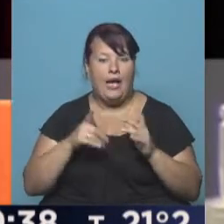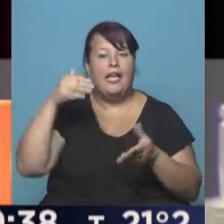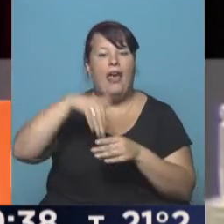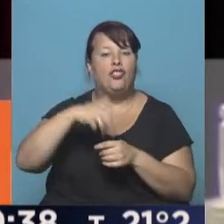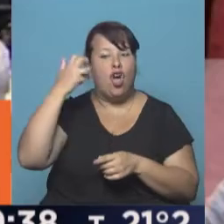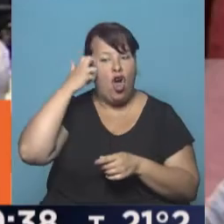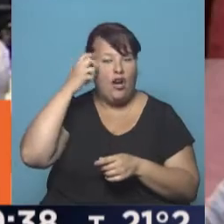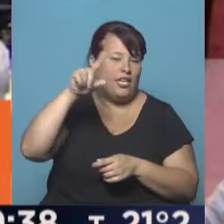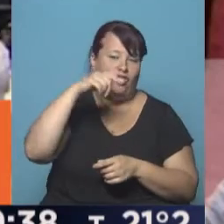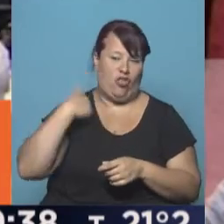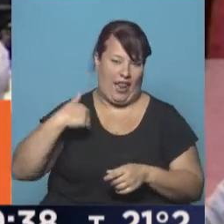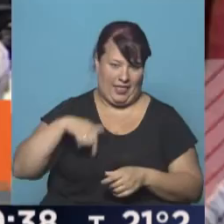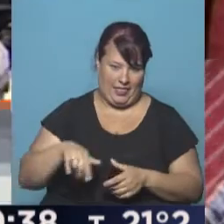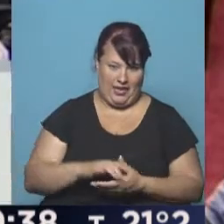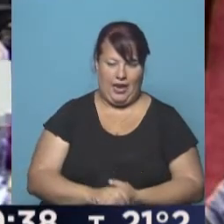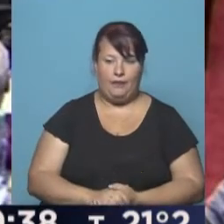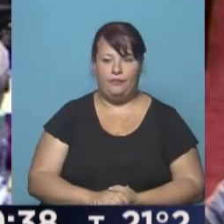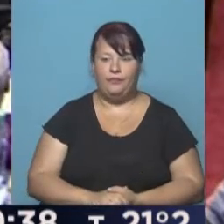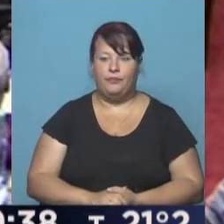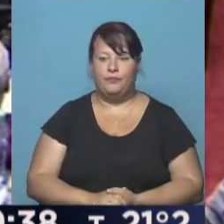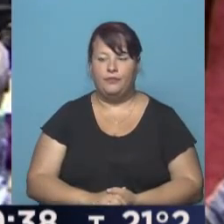congreso de la república argentina